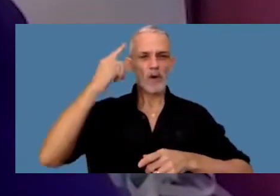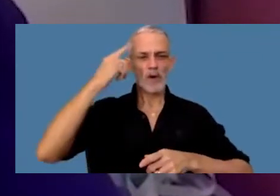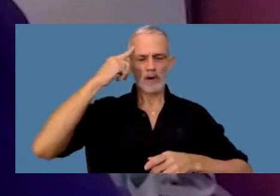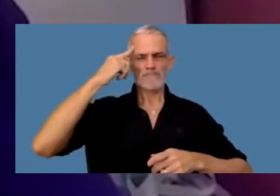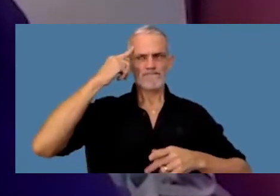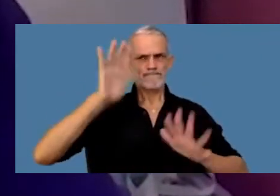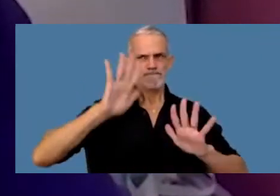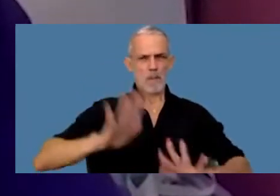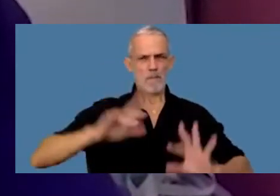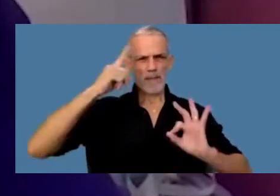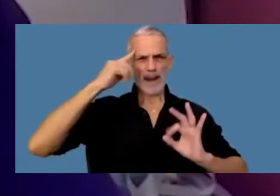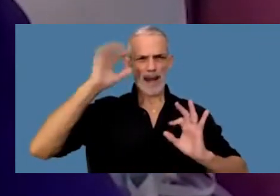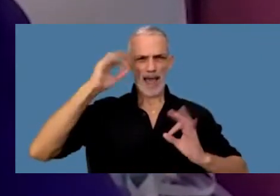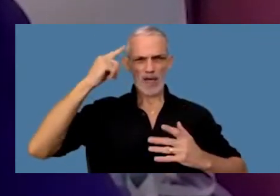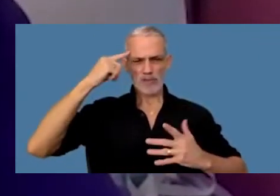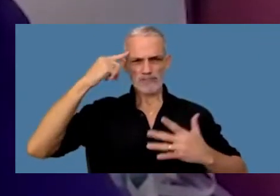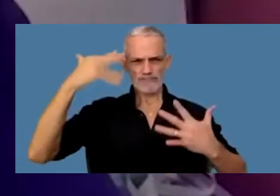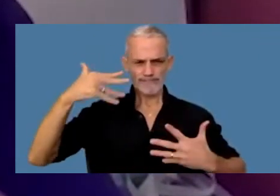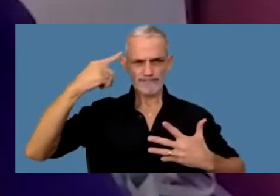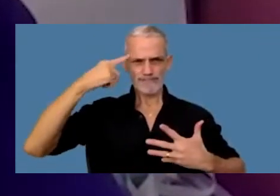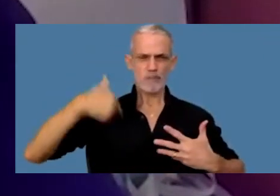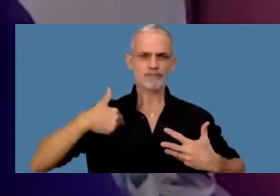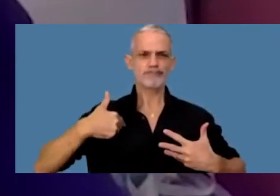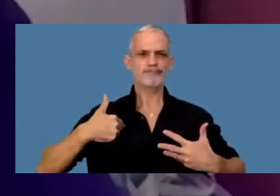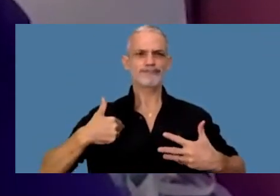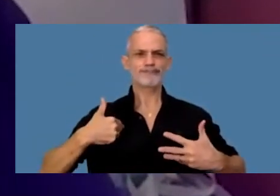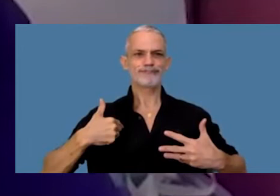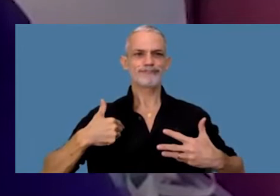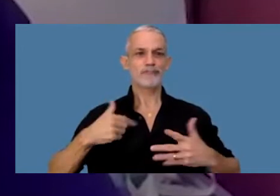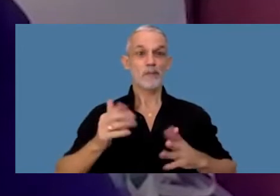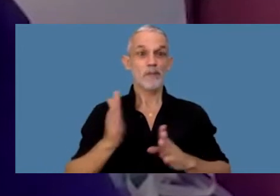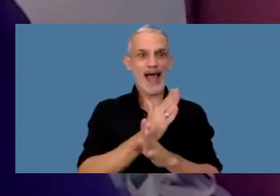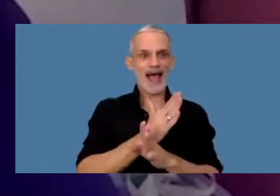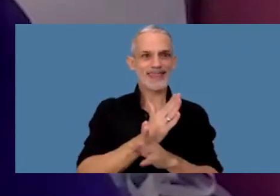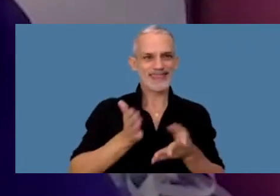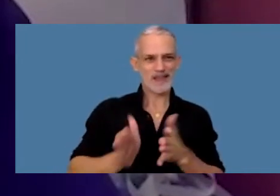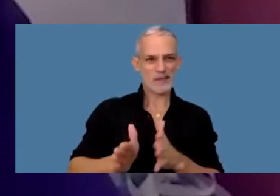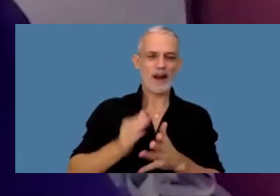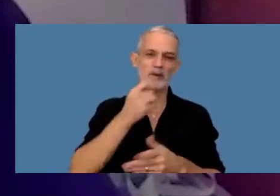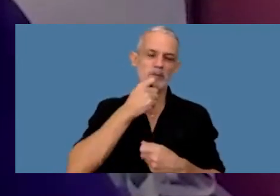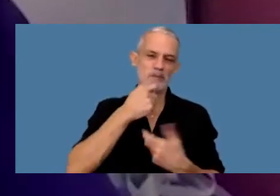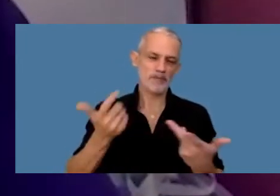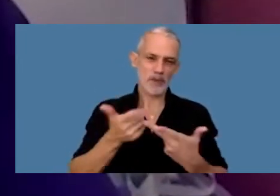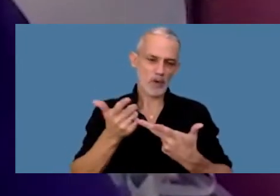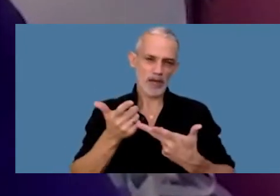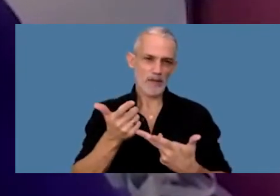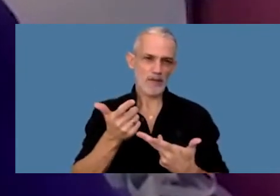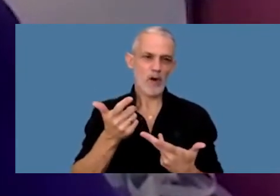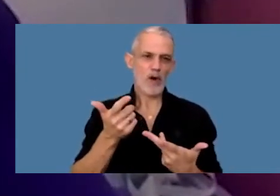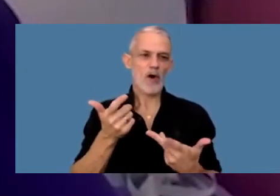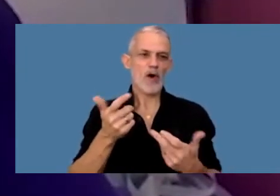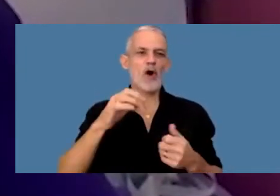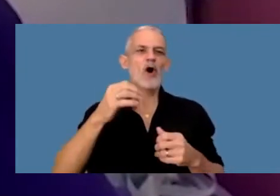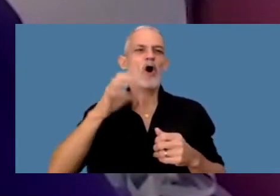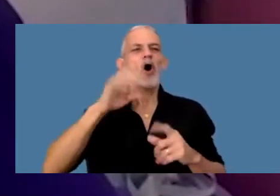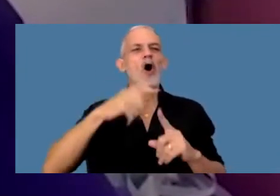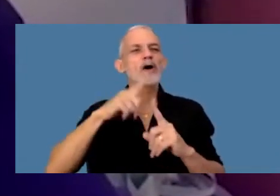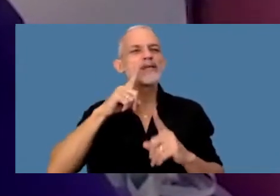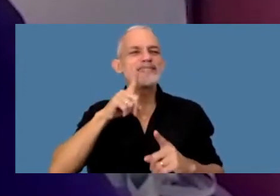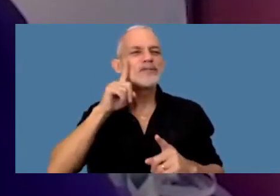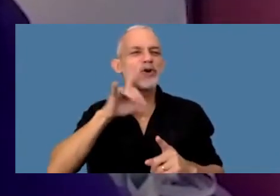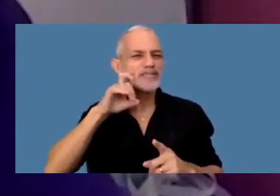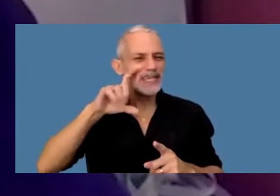eso también va generando esta confianza en una misma, me parece a mí, y